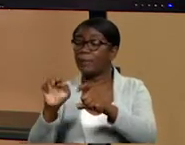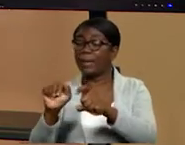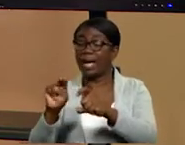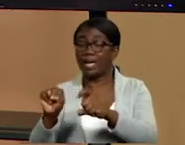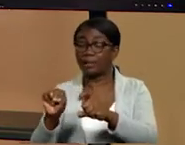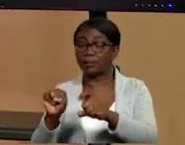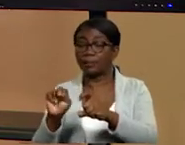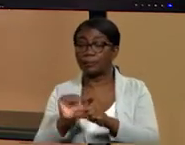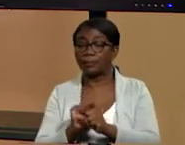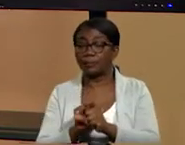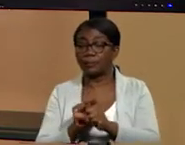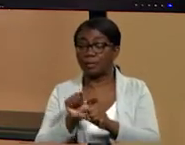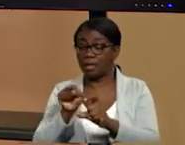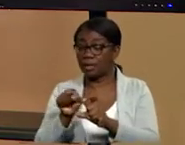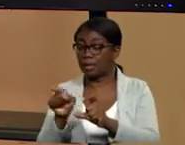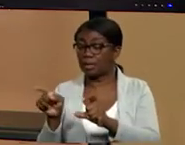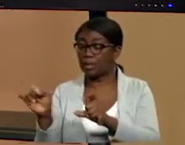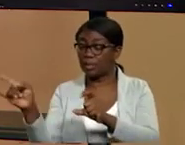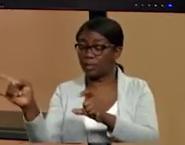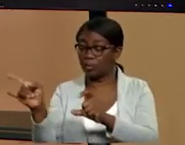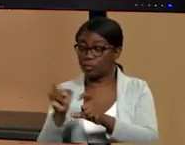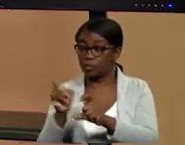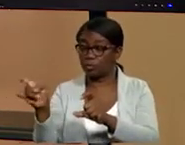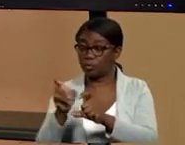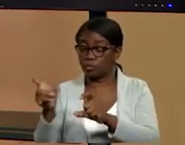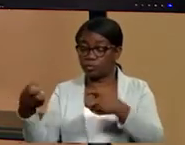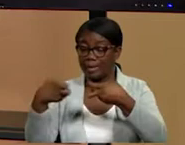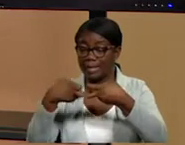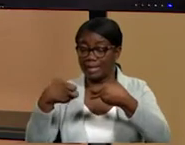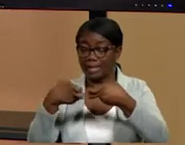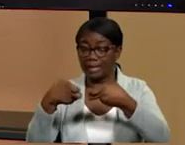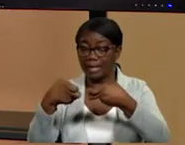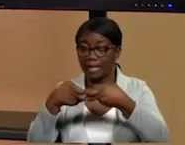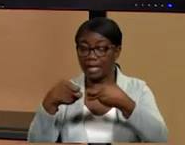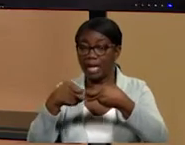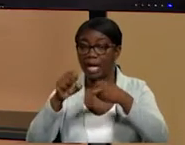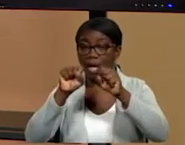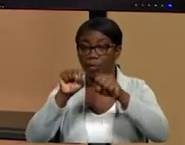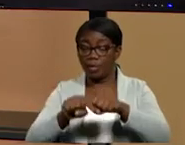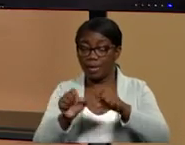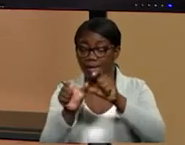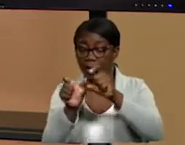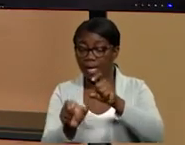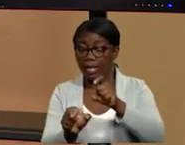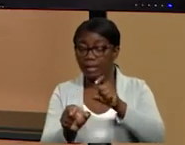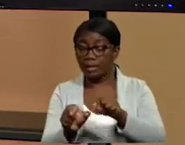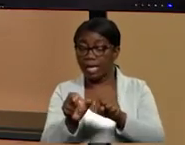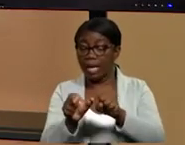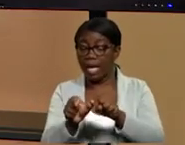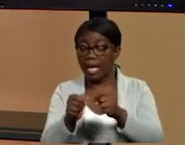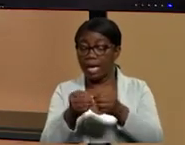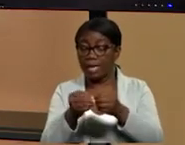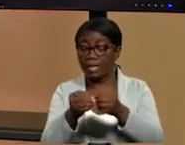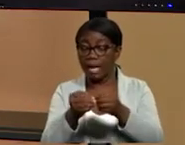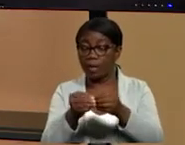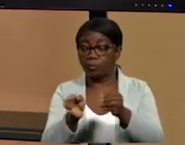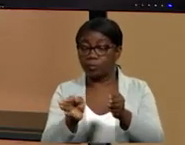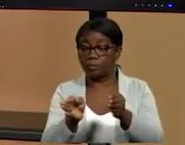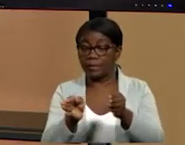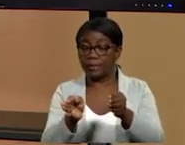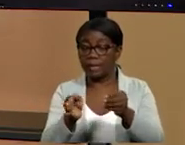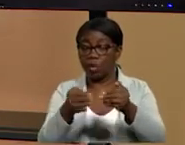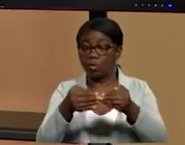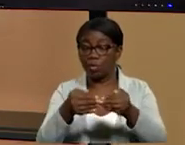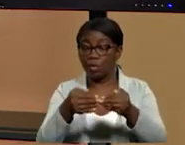energizado, que una vez reciba la energía, él puede que ese embolo cierre o abra para los efectos